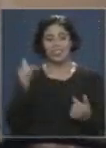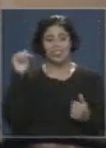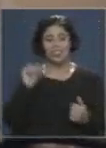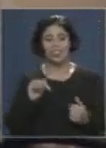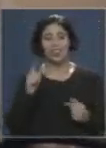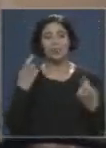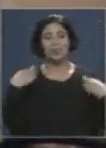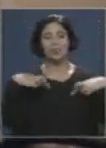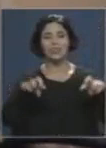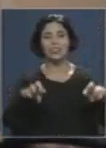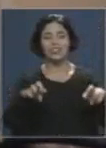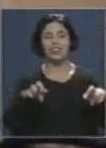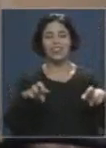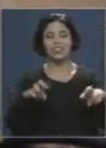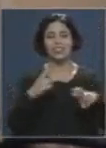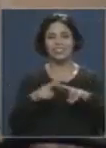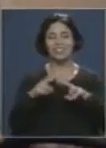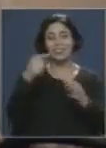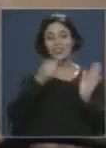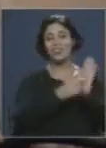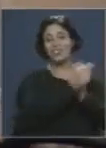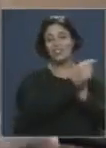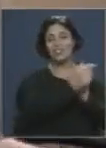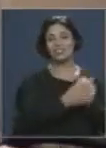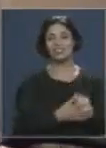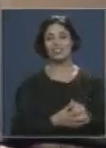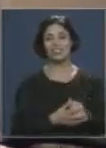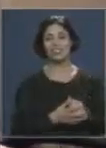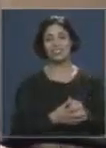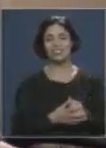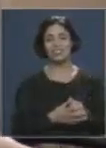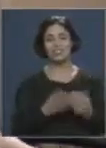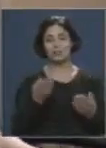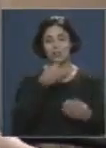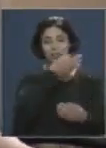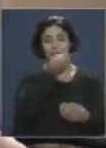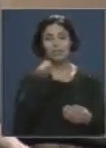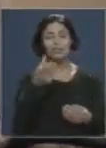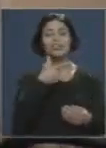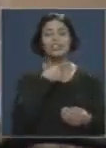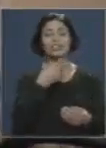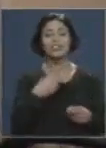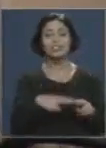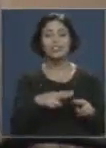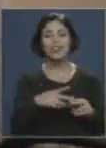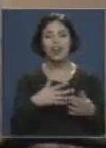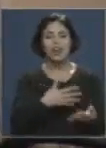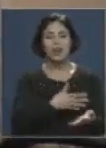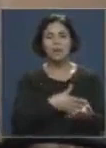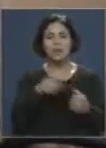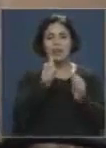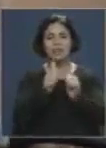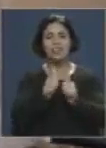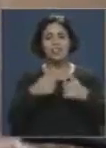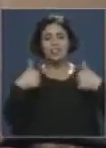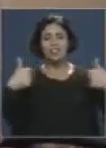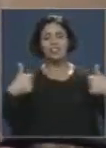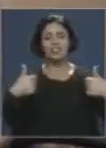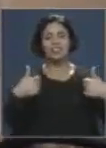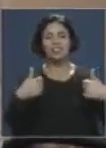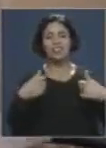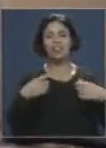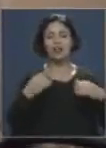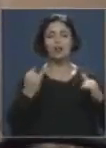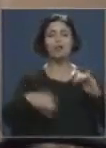tengamos aquí la oportunidad de estar haciendo un reconocimiento, y por eso a través de esta intervención quiero hacerlo, a los miles de dirigentes deportivos del fútbol